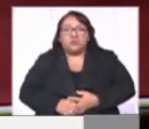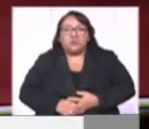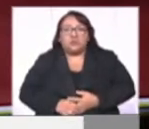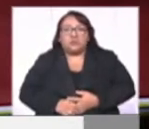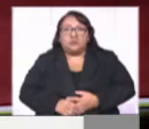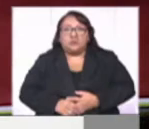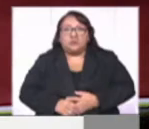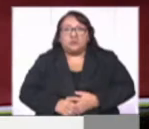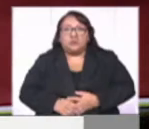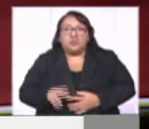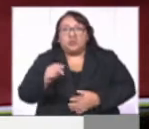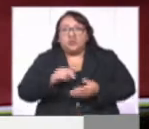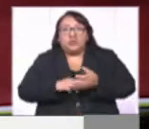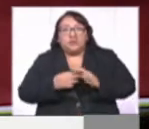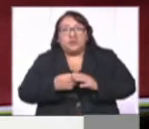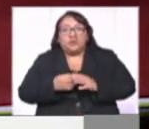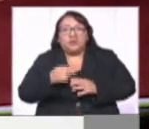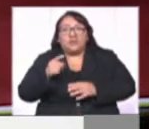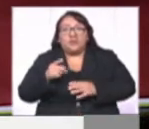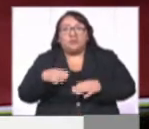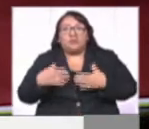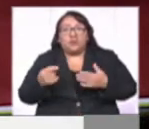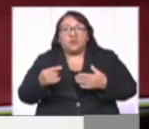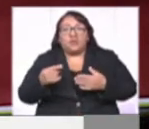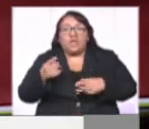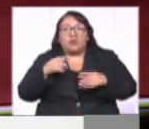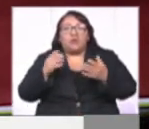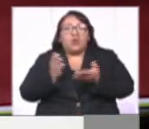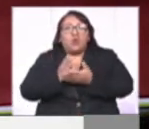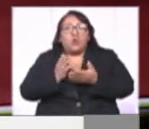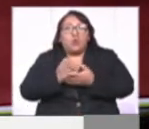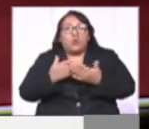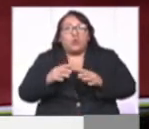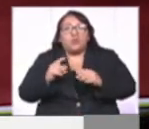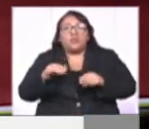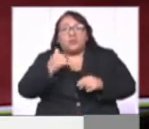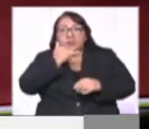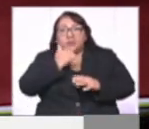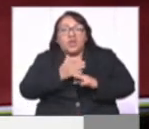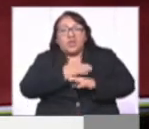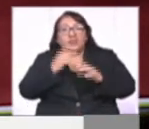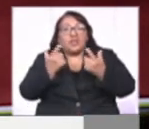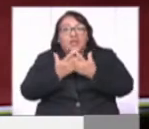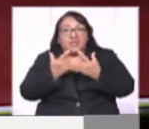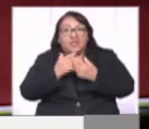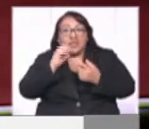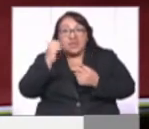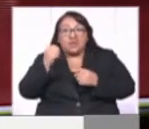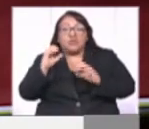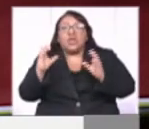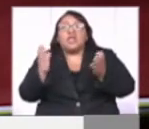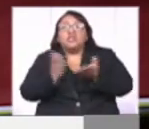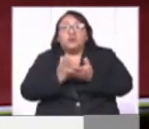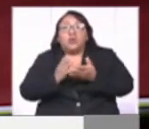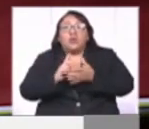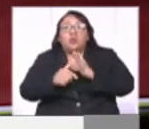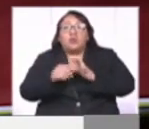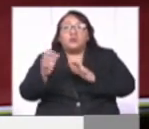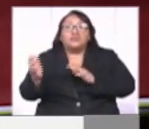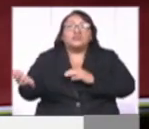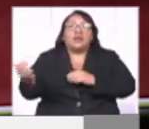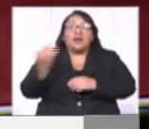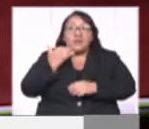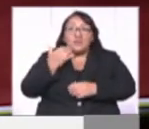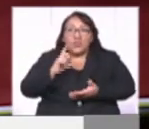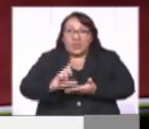Y no se trata también de desvestir otras escuelas, porque ya nos sucedió en el ejército, creamos escuelas, pero las sacamos de Lima, de